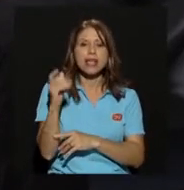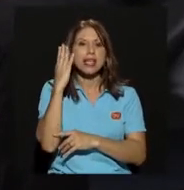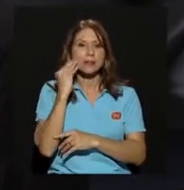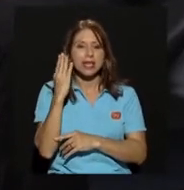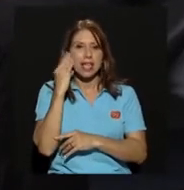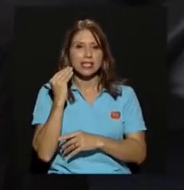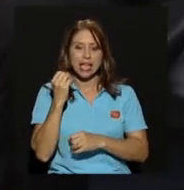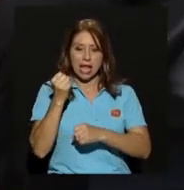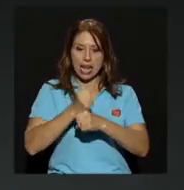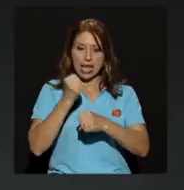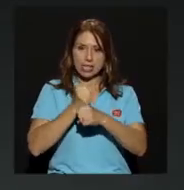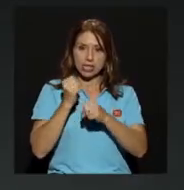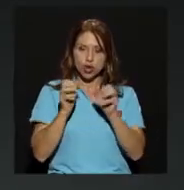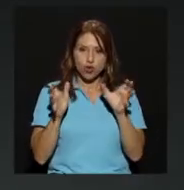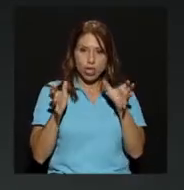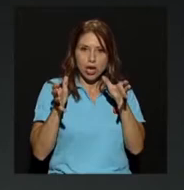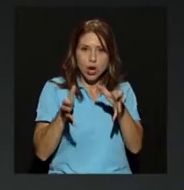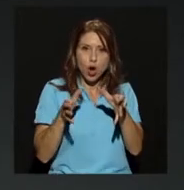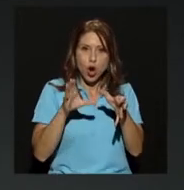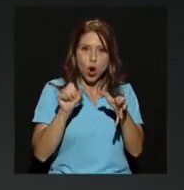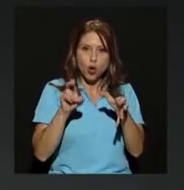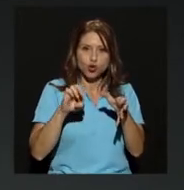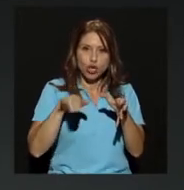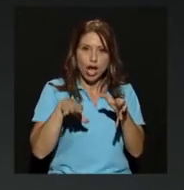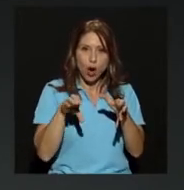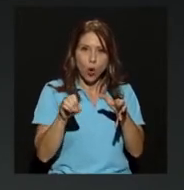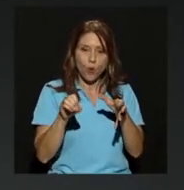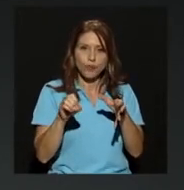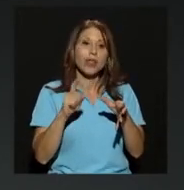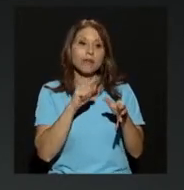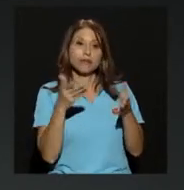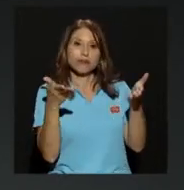del propio consejo, cosa que haremos